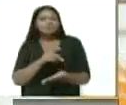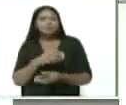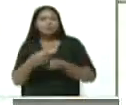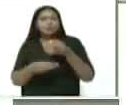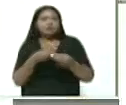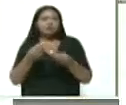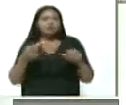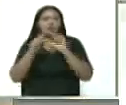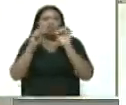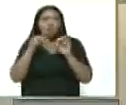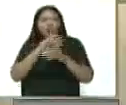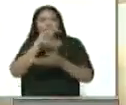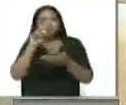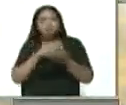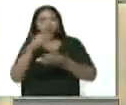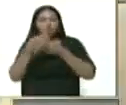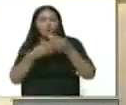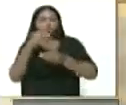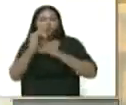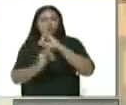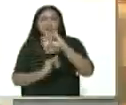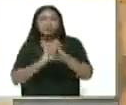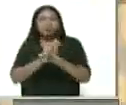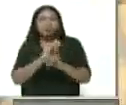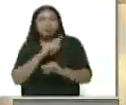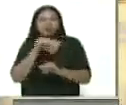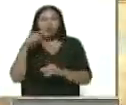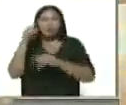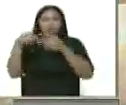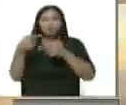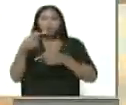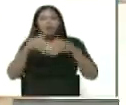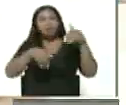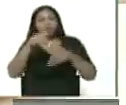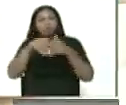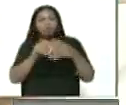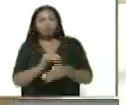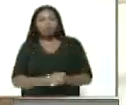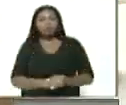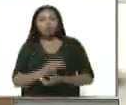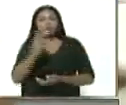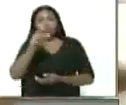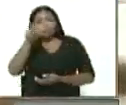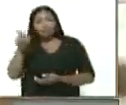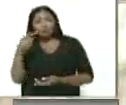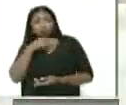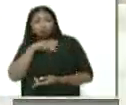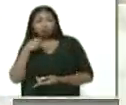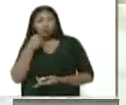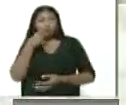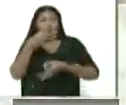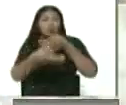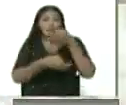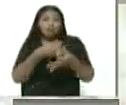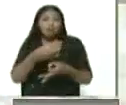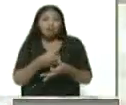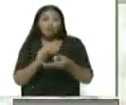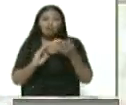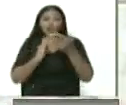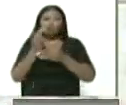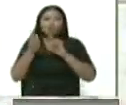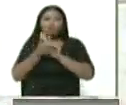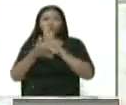tener la veeduría tanto nacional como internacional en estas próximas elecciones de cuántas personas estamos hablando cuál van a ser las funciones